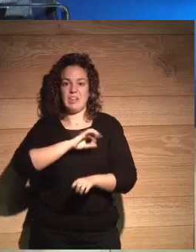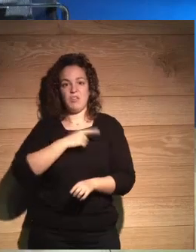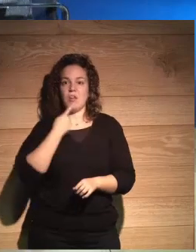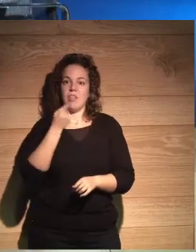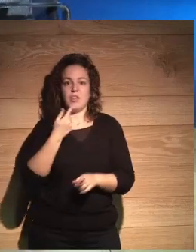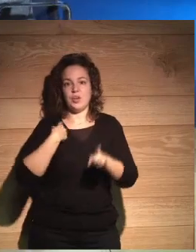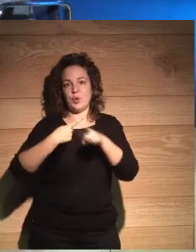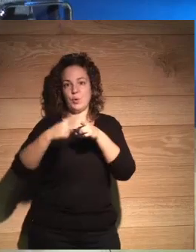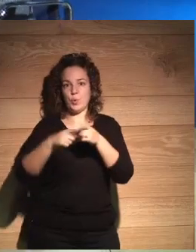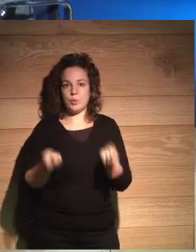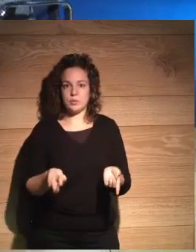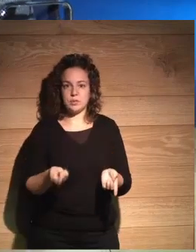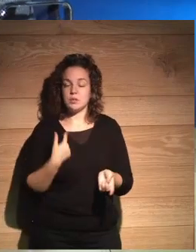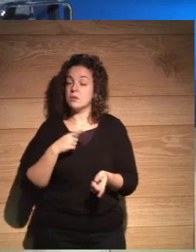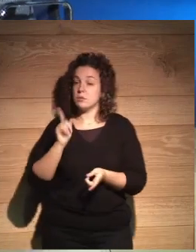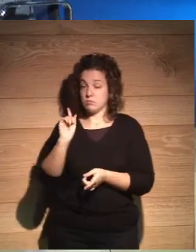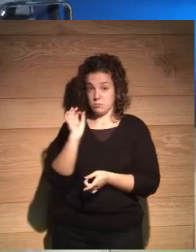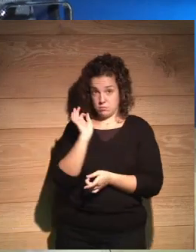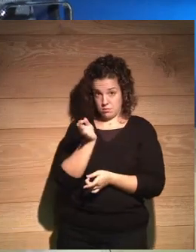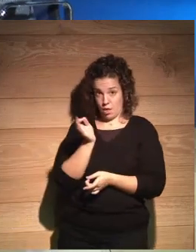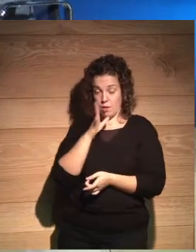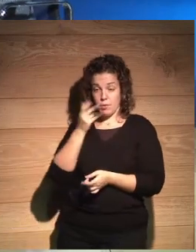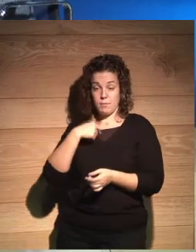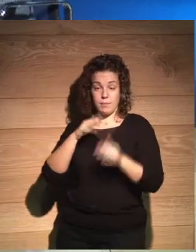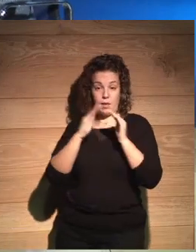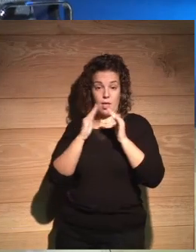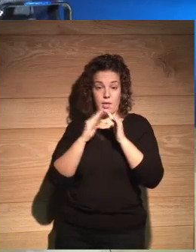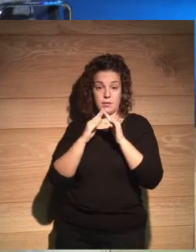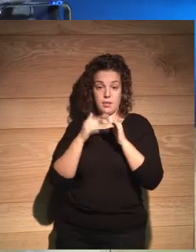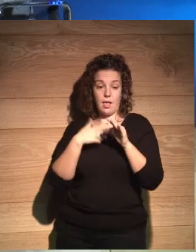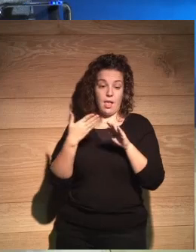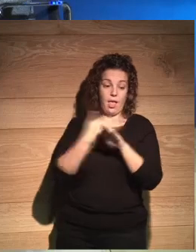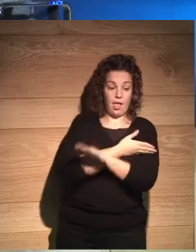normalmente y esto es cierto. A mí en mi casa me mandan media hora